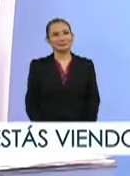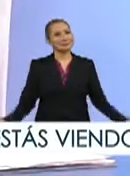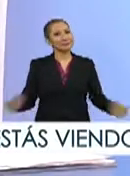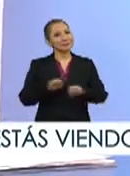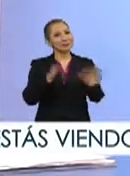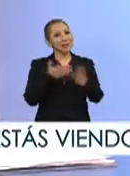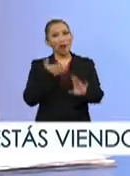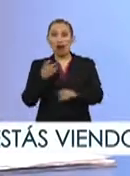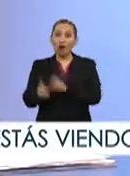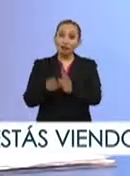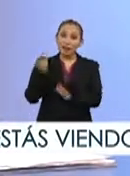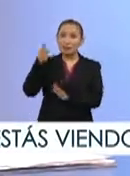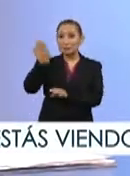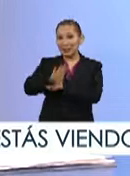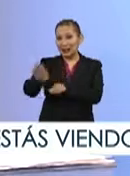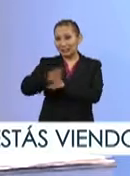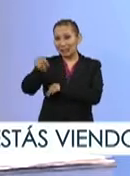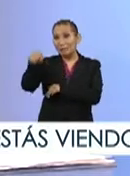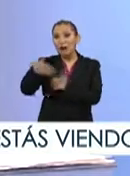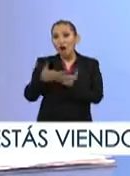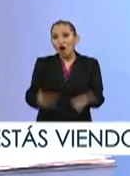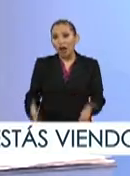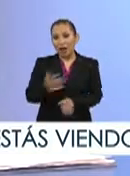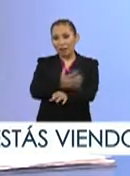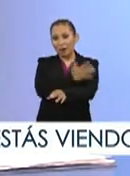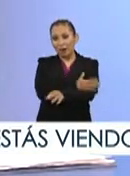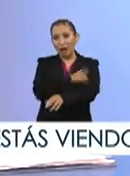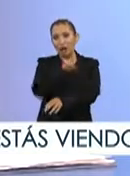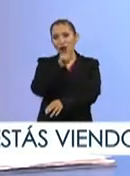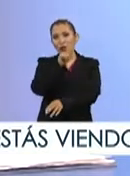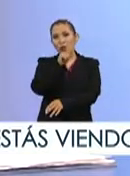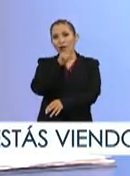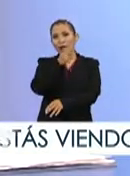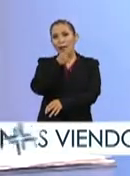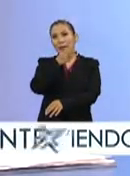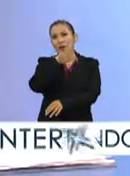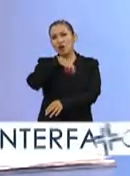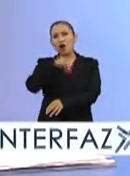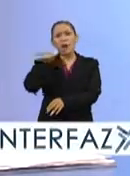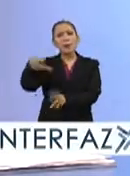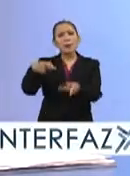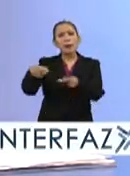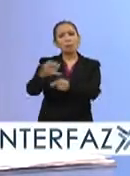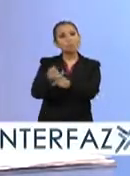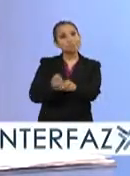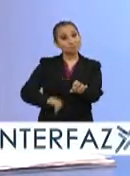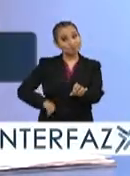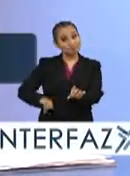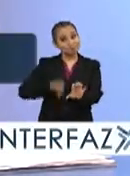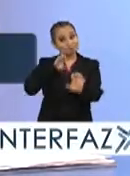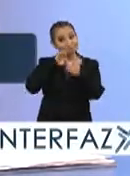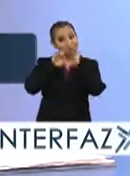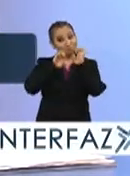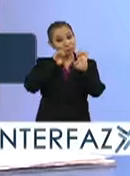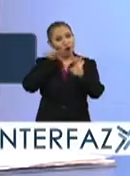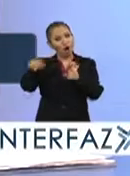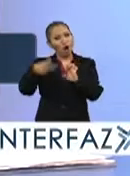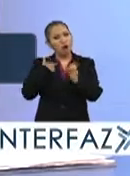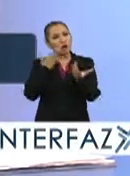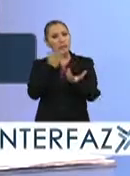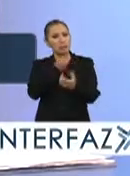Así es, vámonos de regreso hasta Brasil, pero ahora con mi compañero Luis Gavino Alzati. Él nos preparó una interesante entrevista